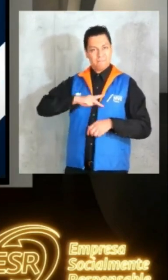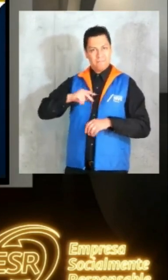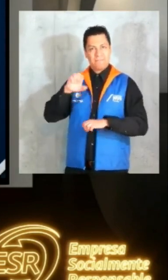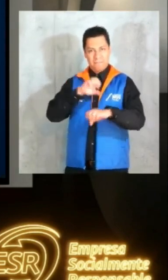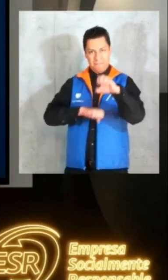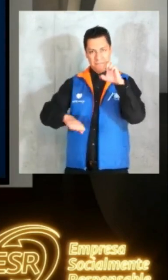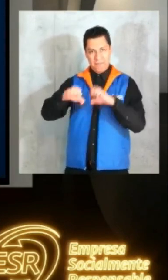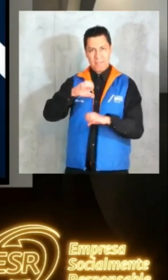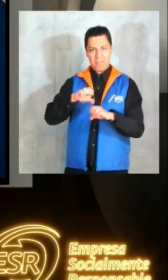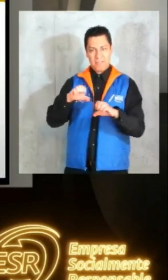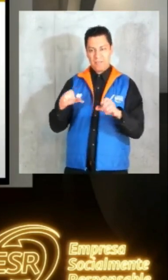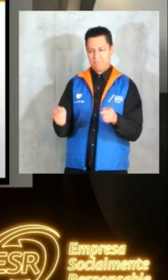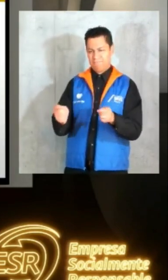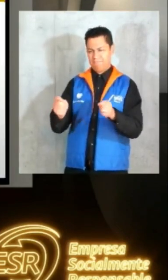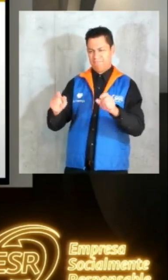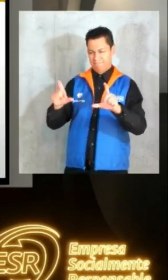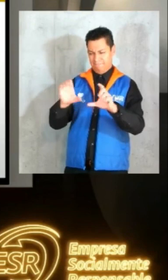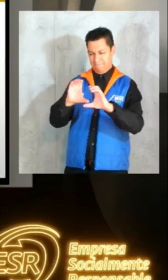socialmente responsable.